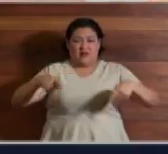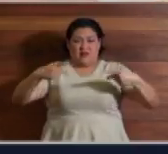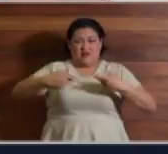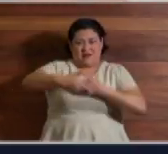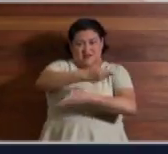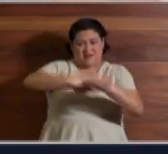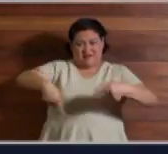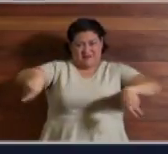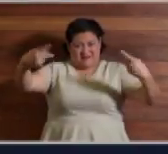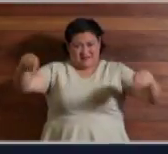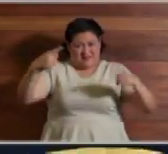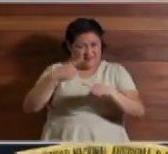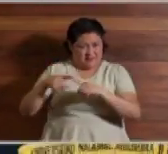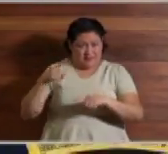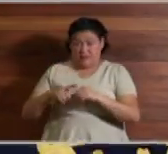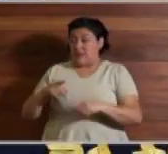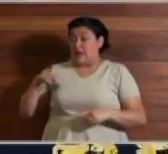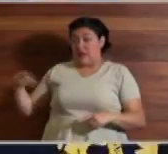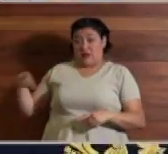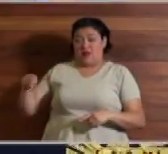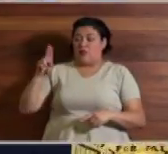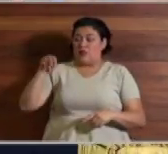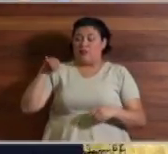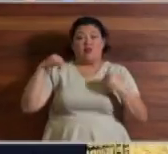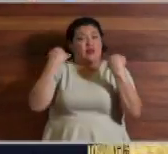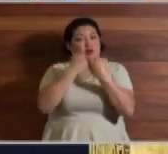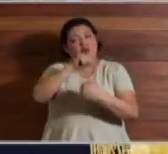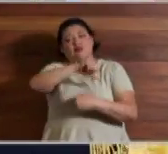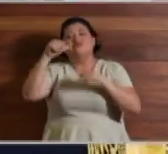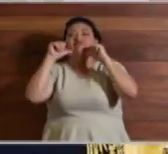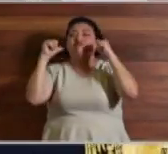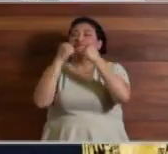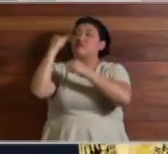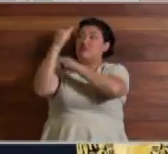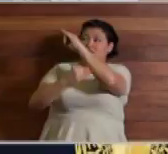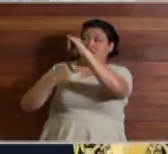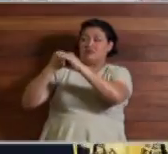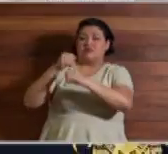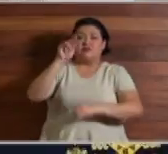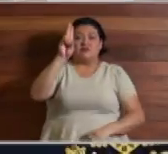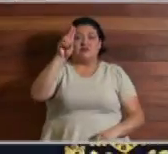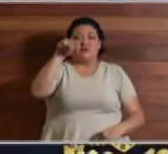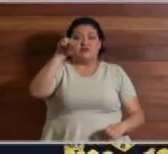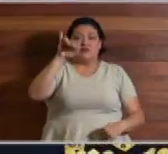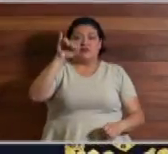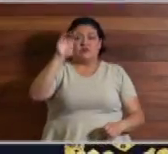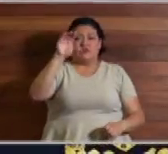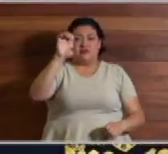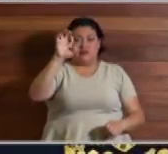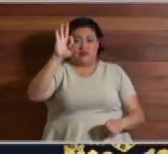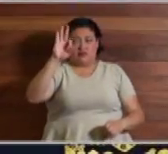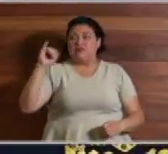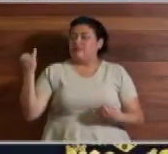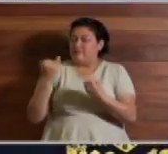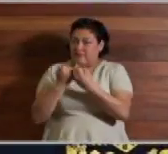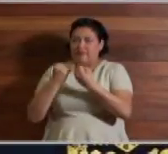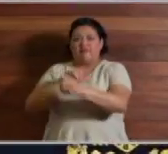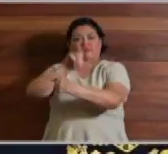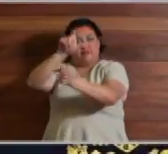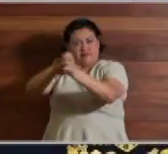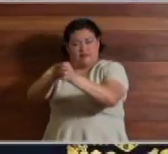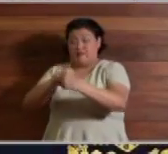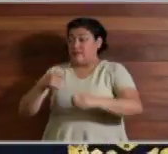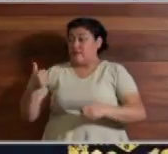Asimismo, forma parte del Consejo Consultivo de UNICEF y es director general del Centro de Estudios e Investigación